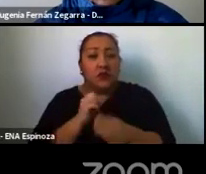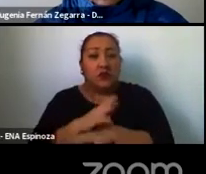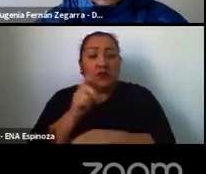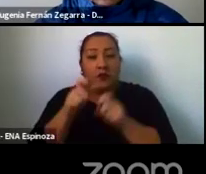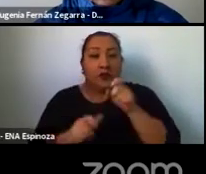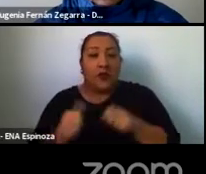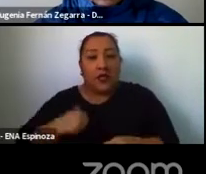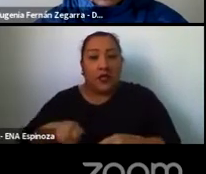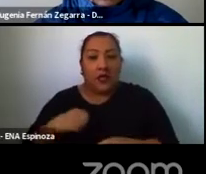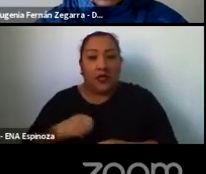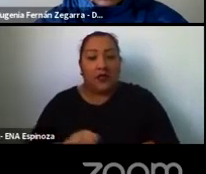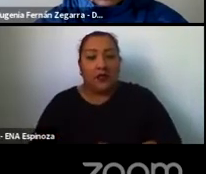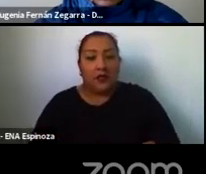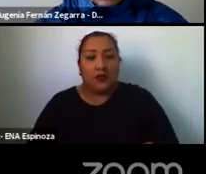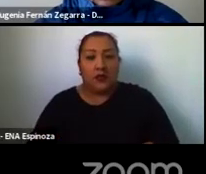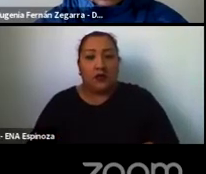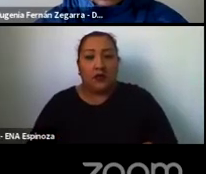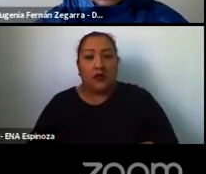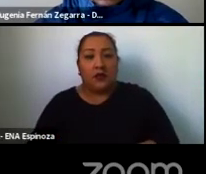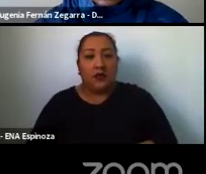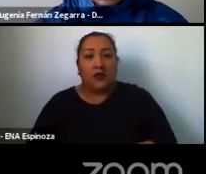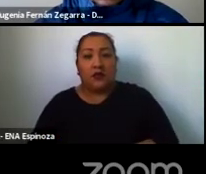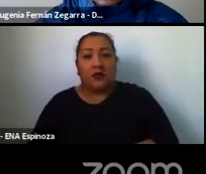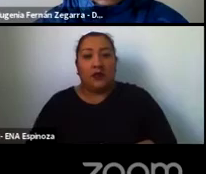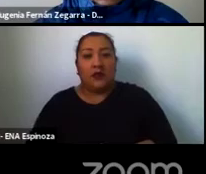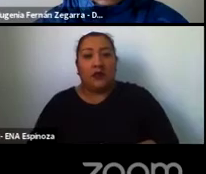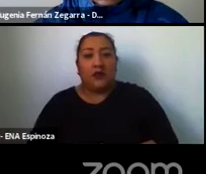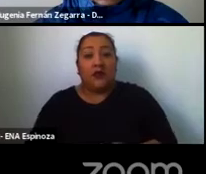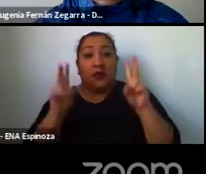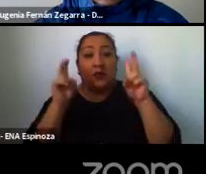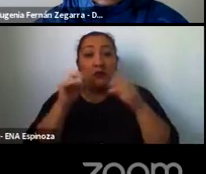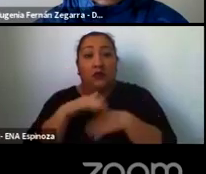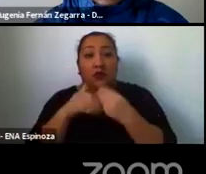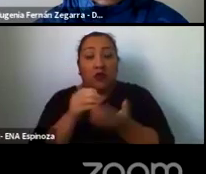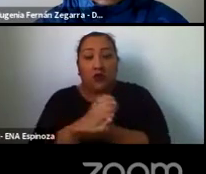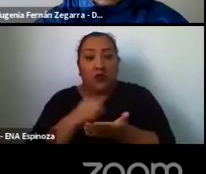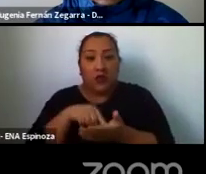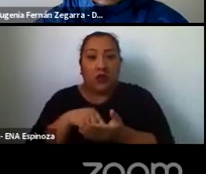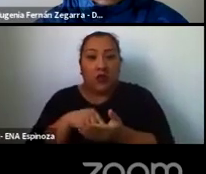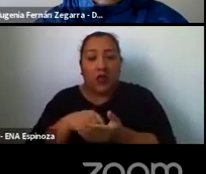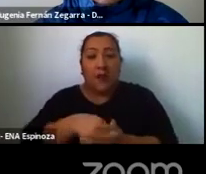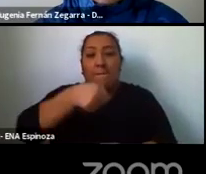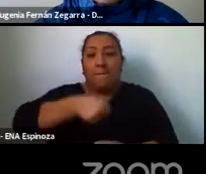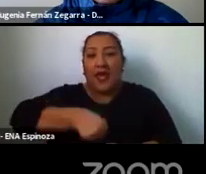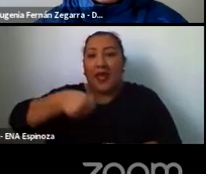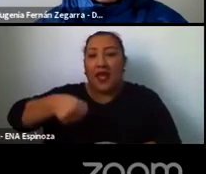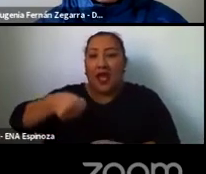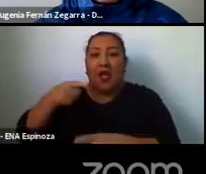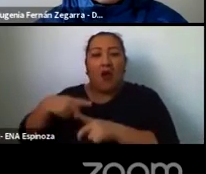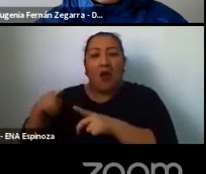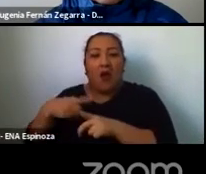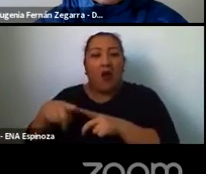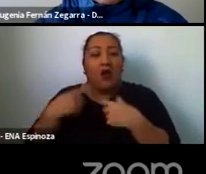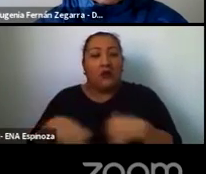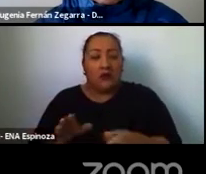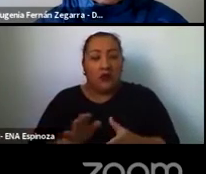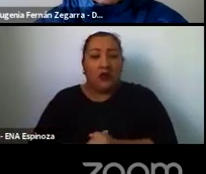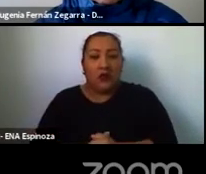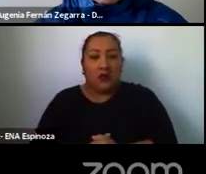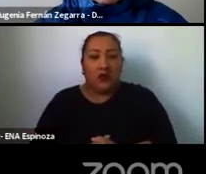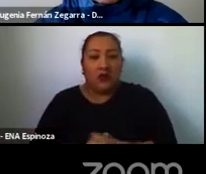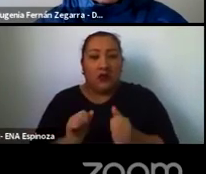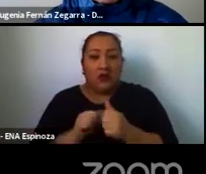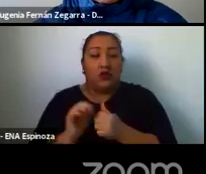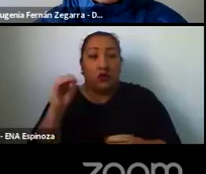alcaldes el tema de la itinerancia de manera desconcentrada de los mercados. Algunos han demorado en su